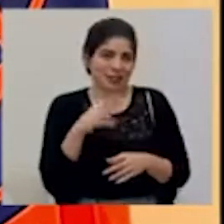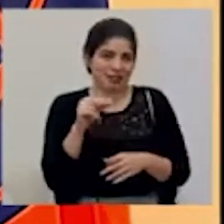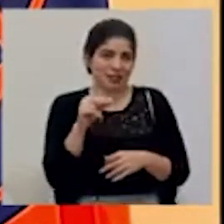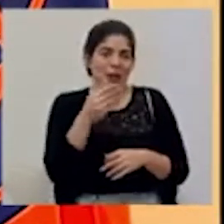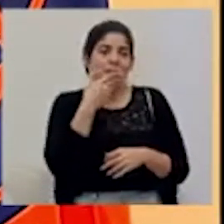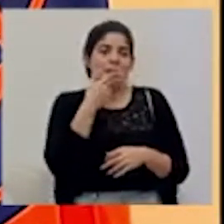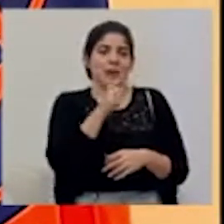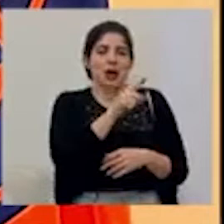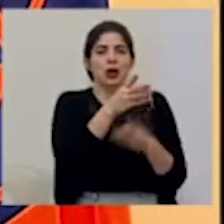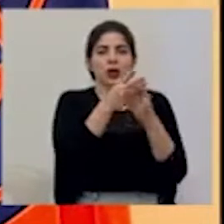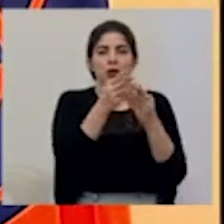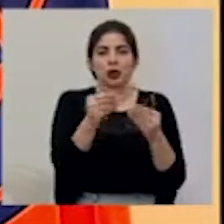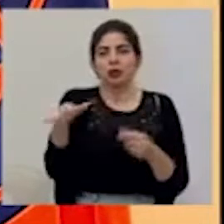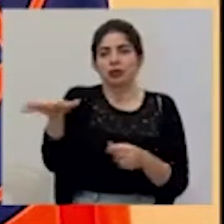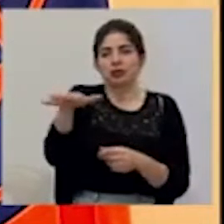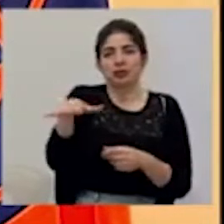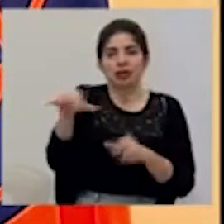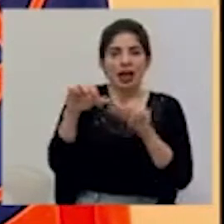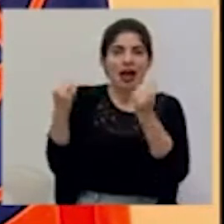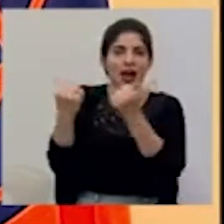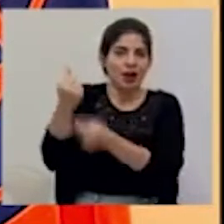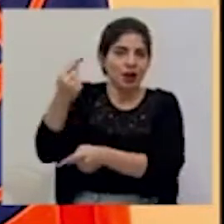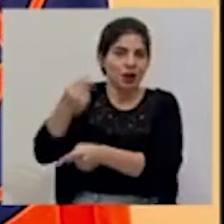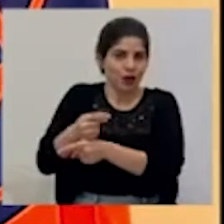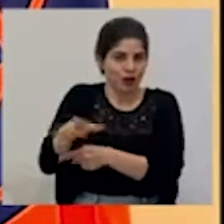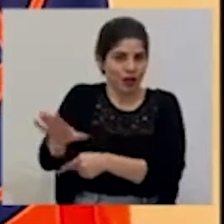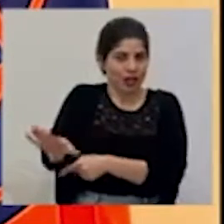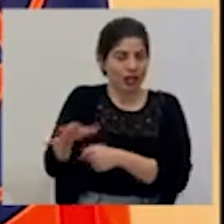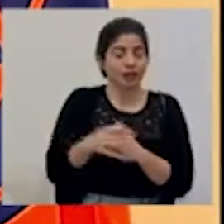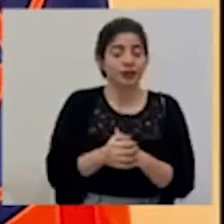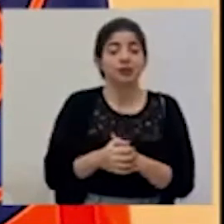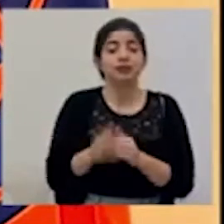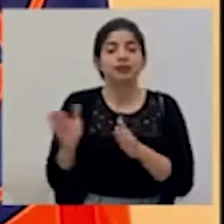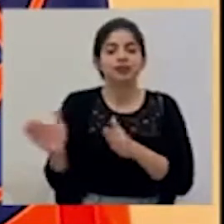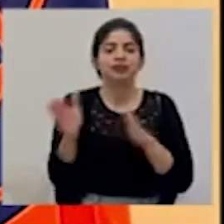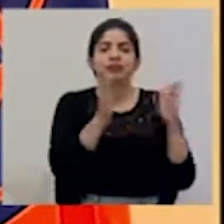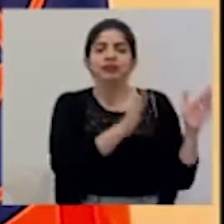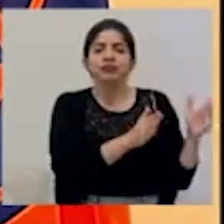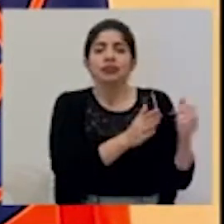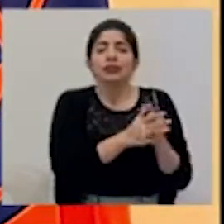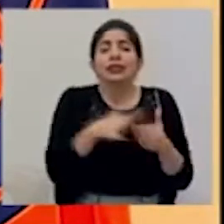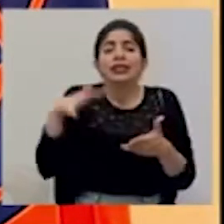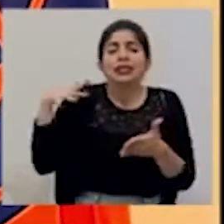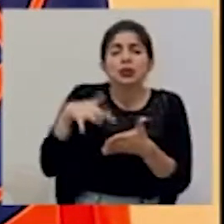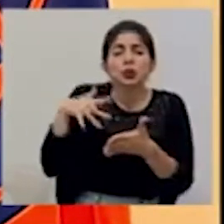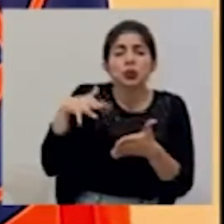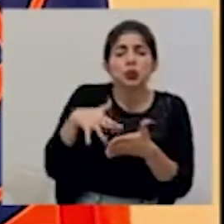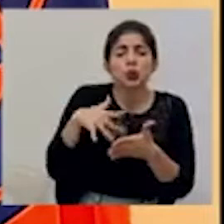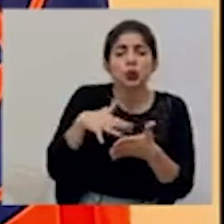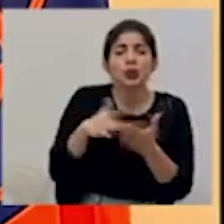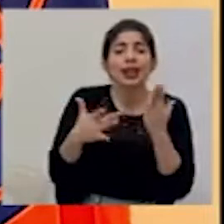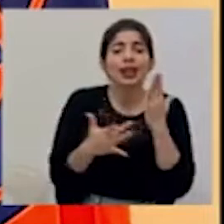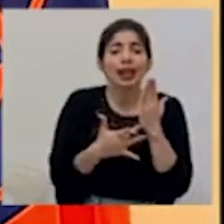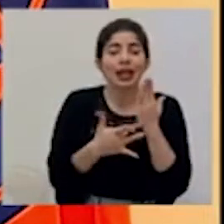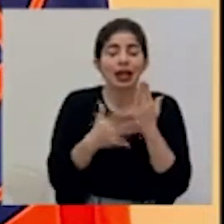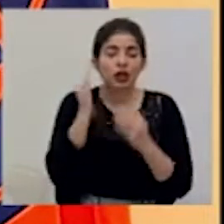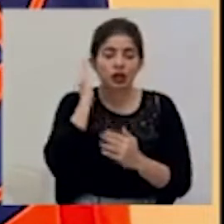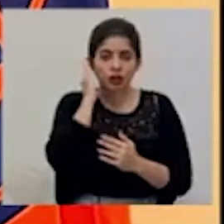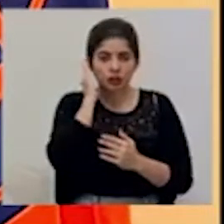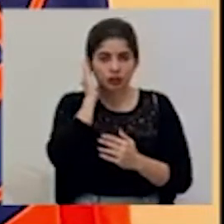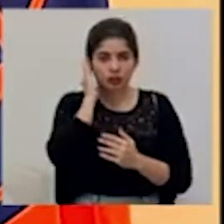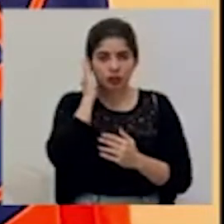tendrá que resolver en las instancias correspondientes. En cuanto a los estudios técnicos, lo